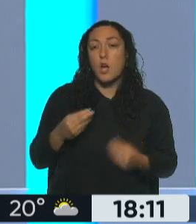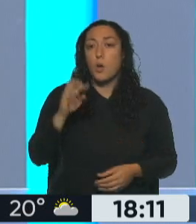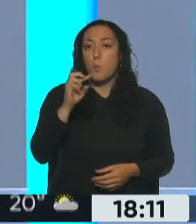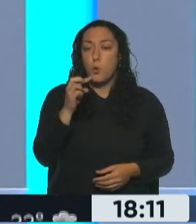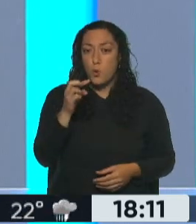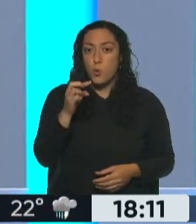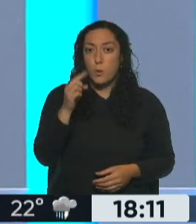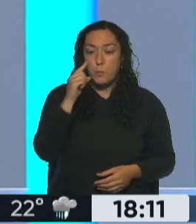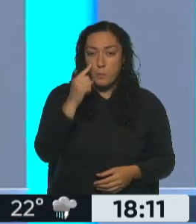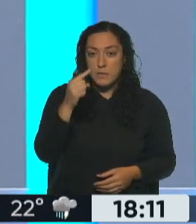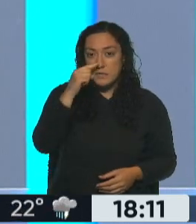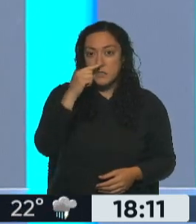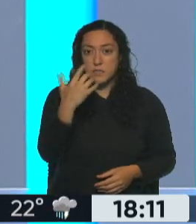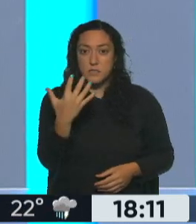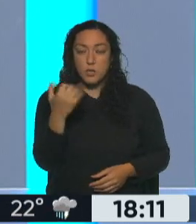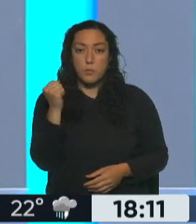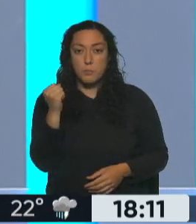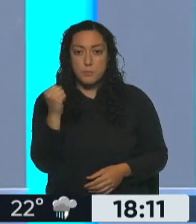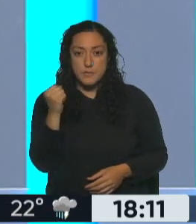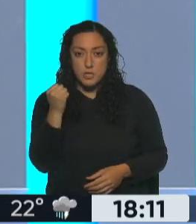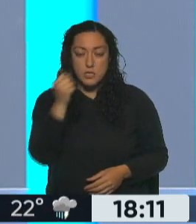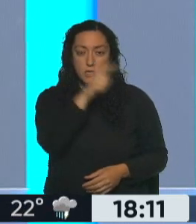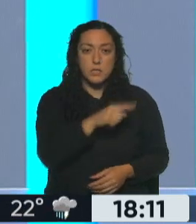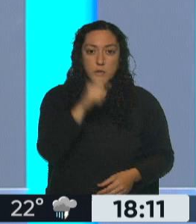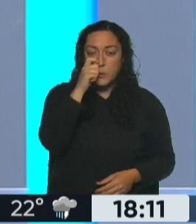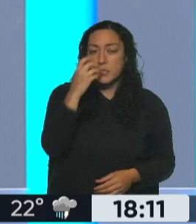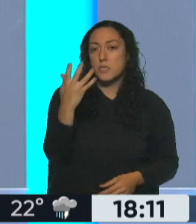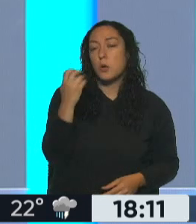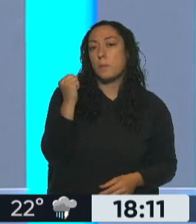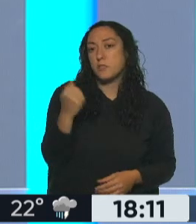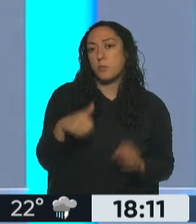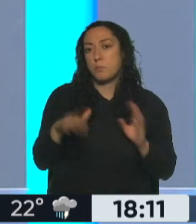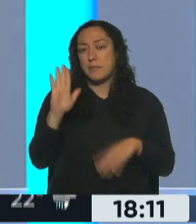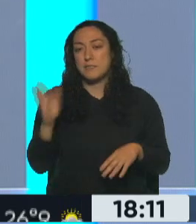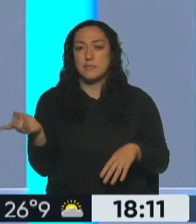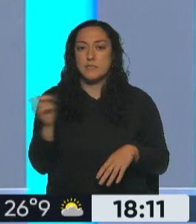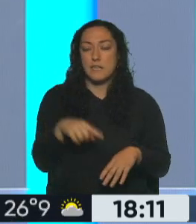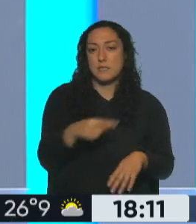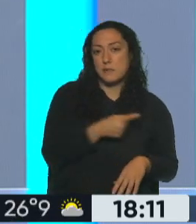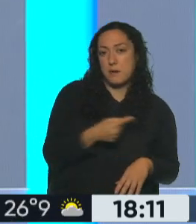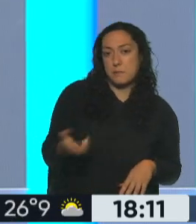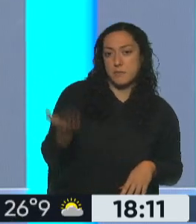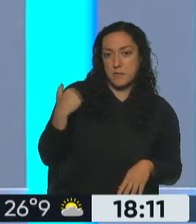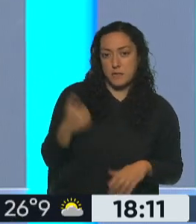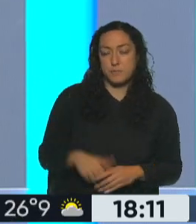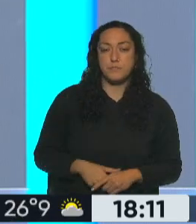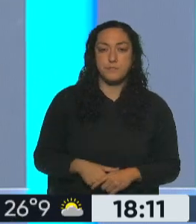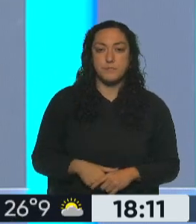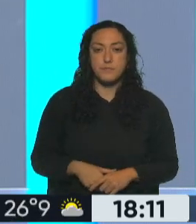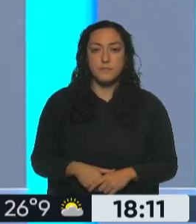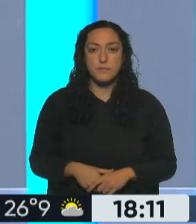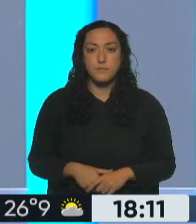a 1.075 pesos, es decir, 125 pesos más de lo que estaba al cierre de la semana anterior. No